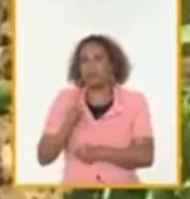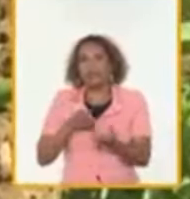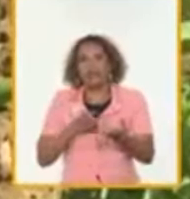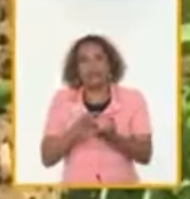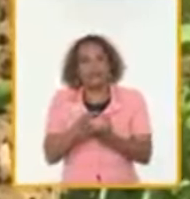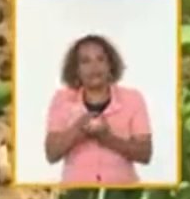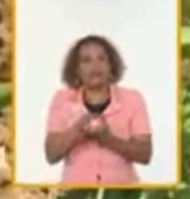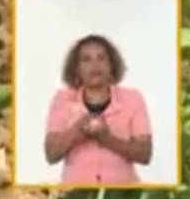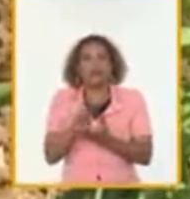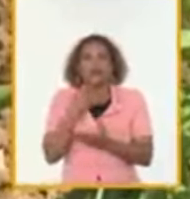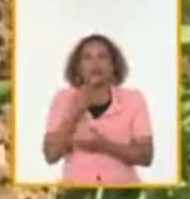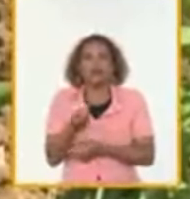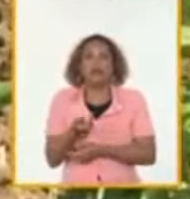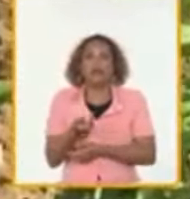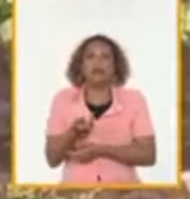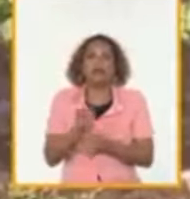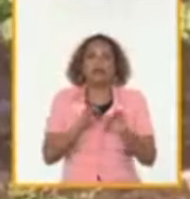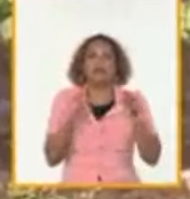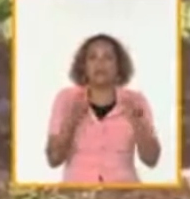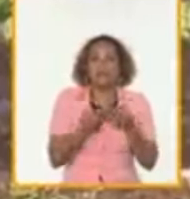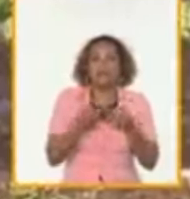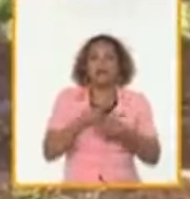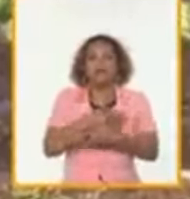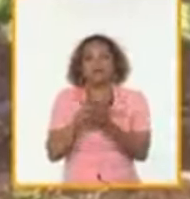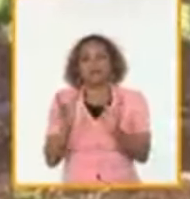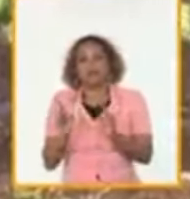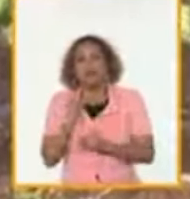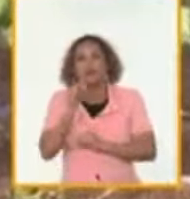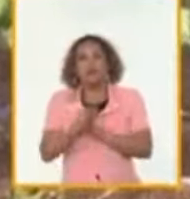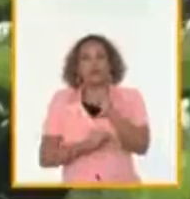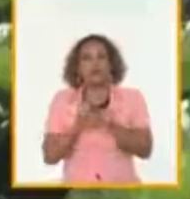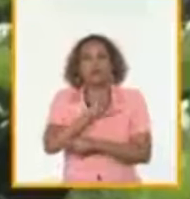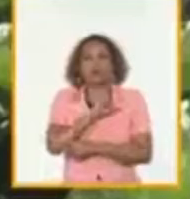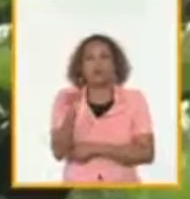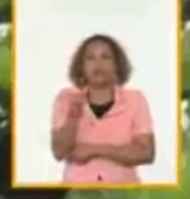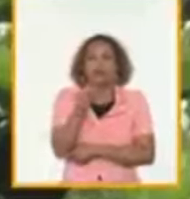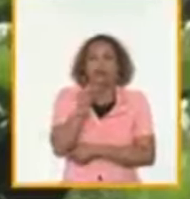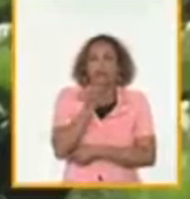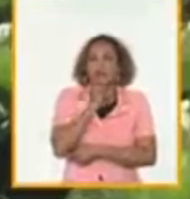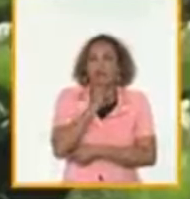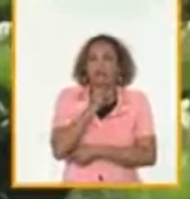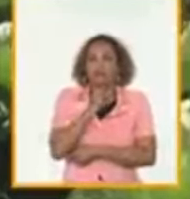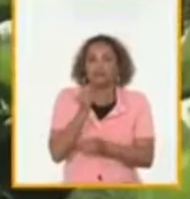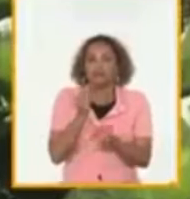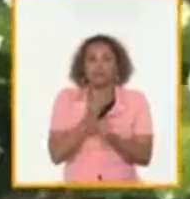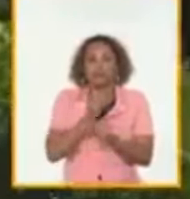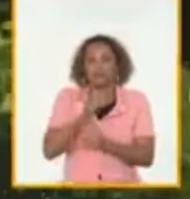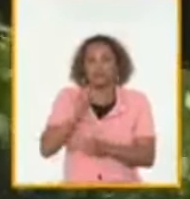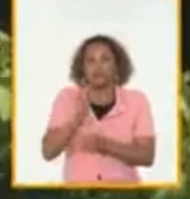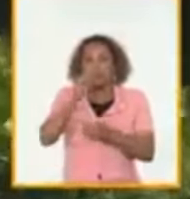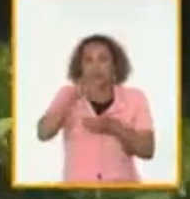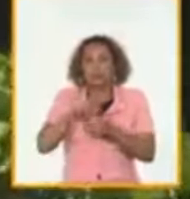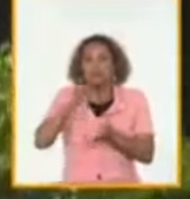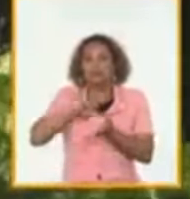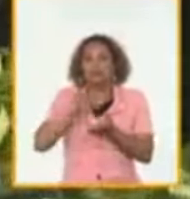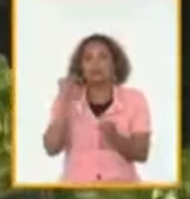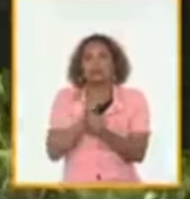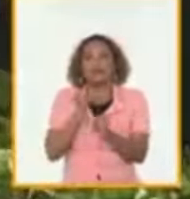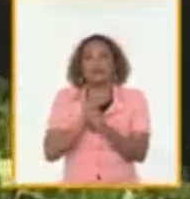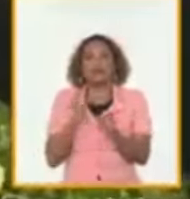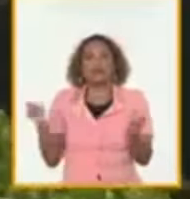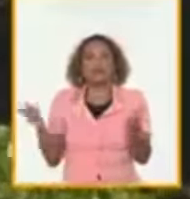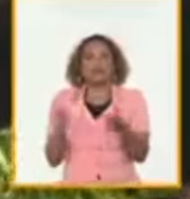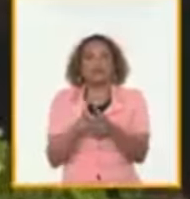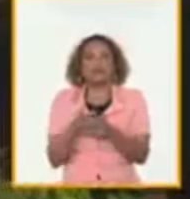entonces a los trabajadores a la familia de lograr que el almuerzo y la atención a Esos trabajadores en los propios centros de trabajo reducir el